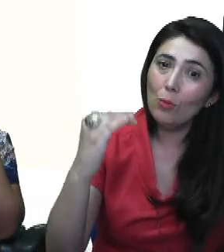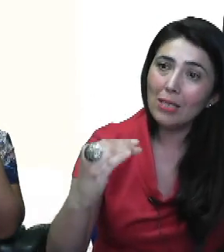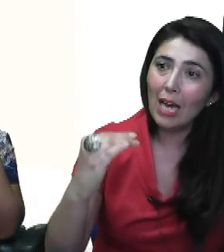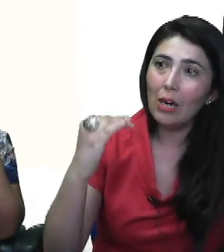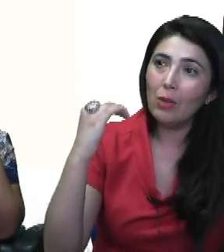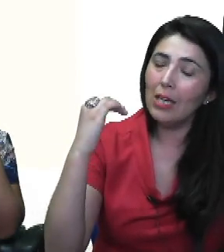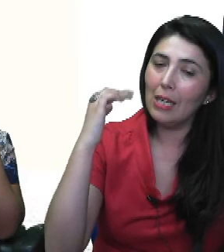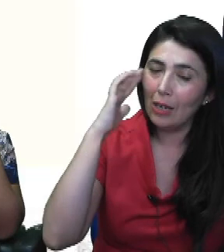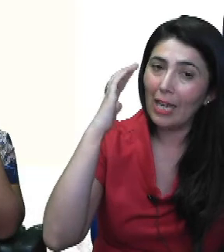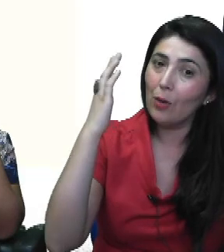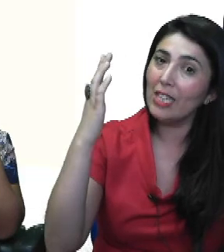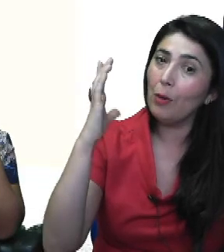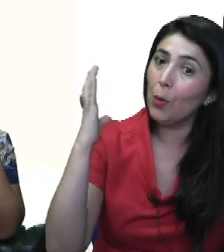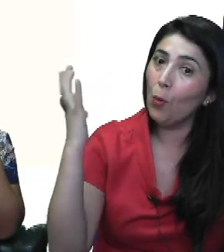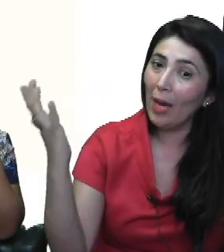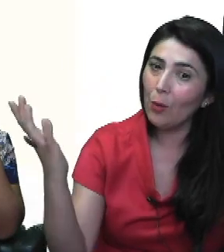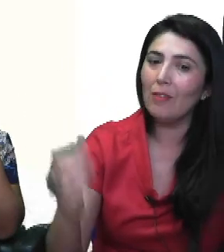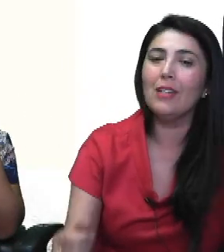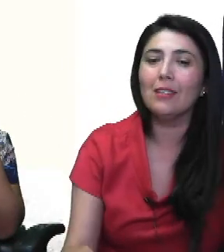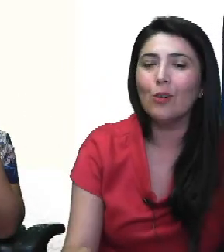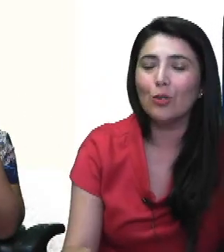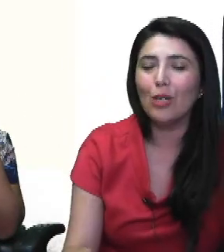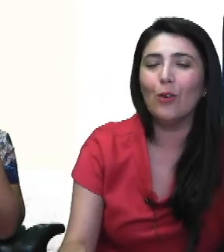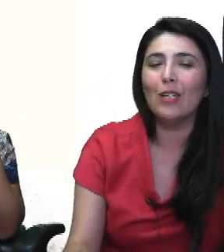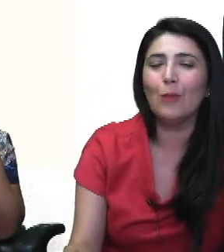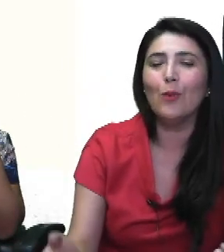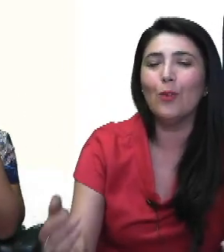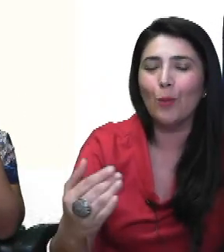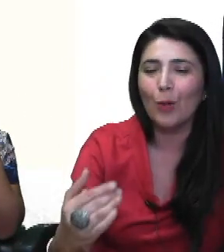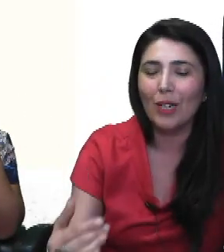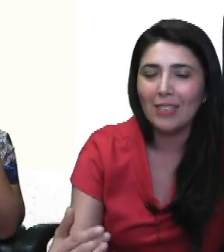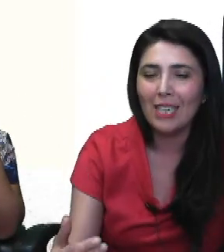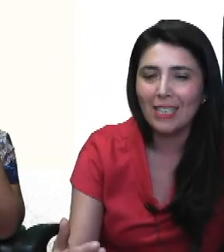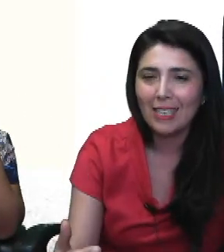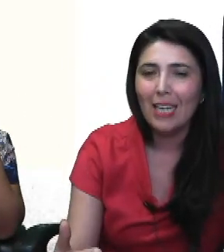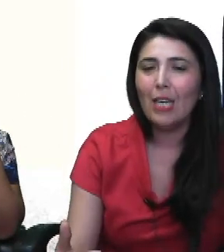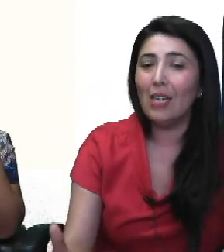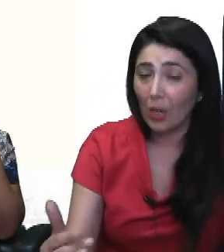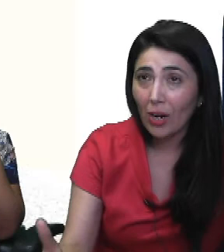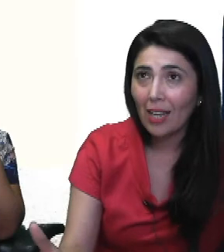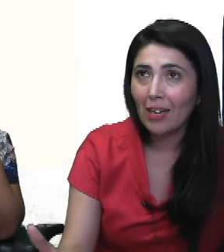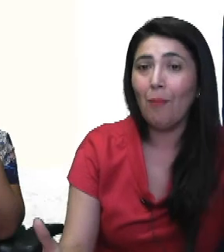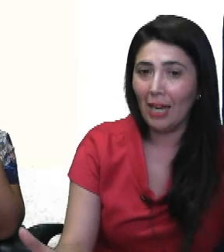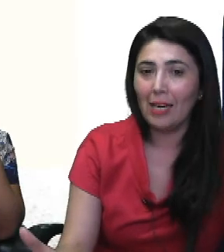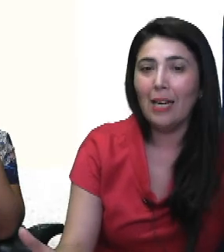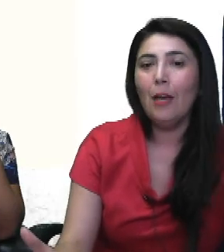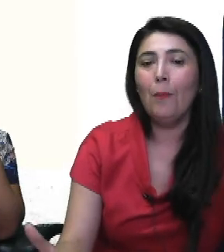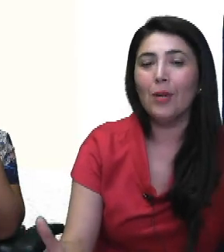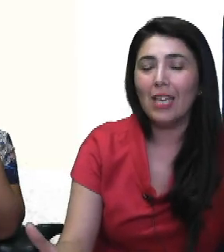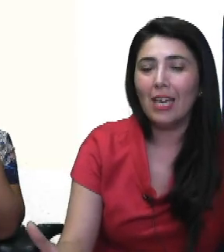salud mental o de aquellos que estamos preocupados por el bienestar psicosocial, lo que podemos hacer es resguardar,